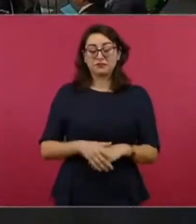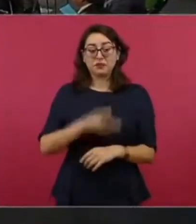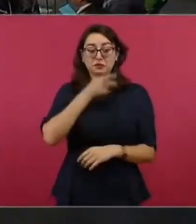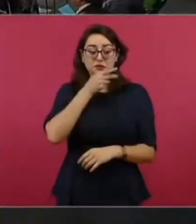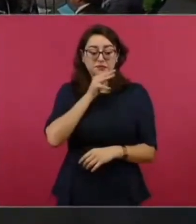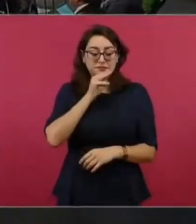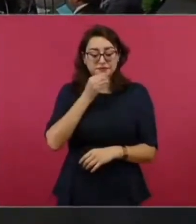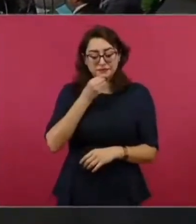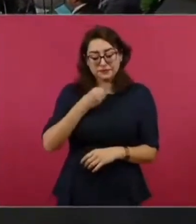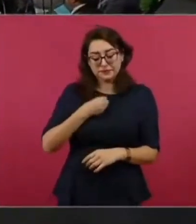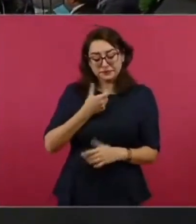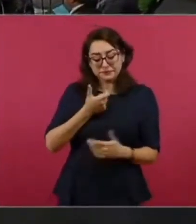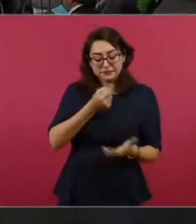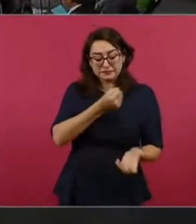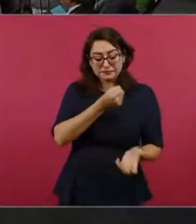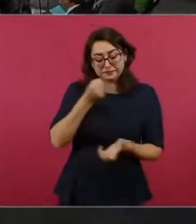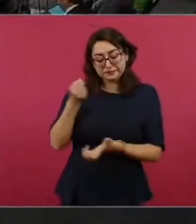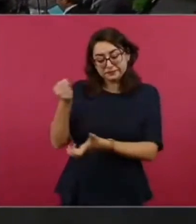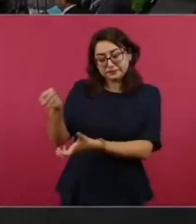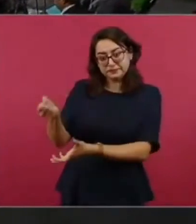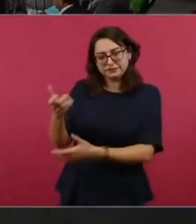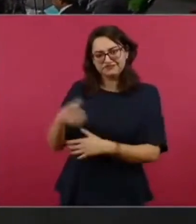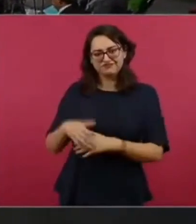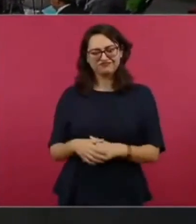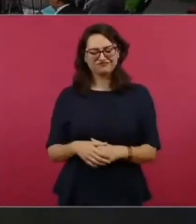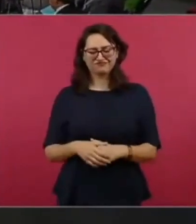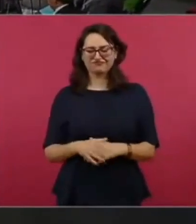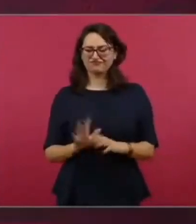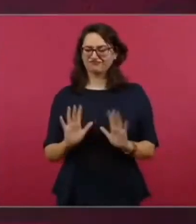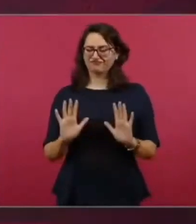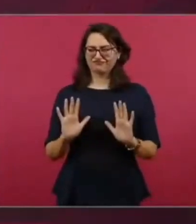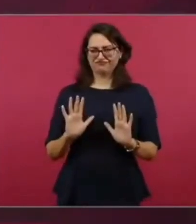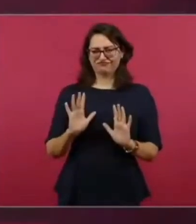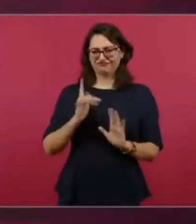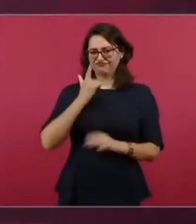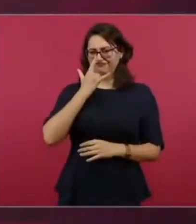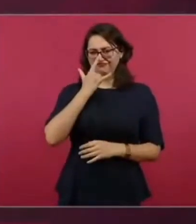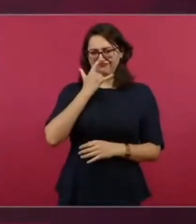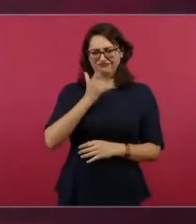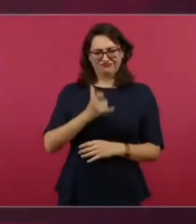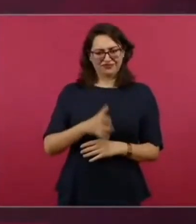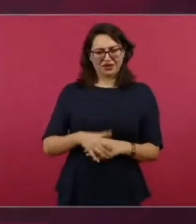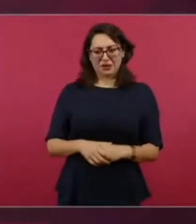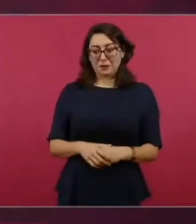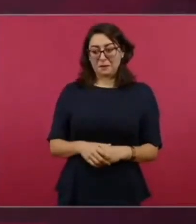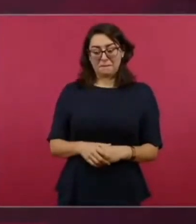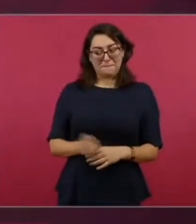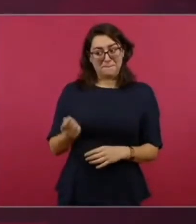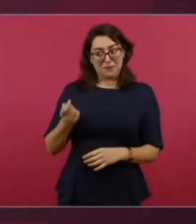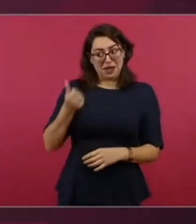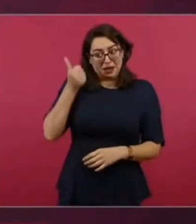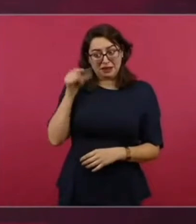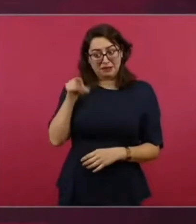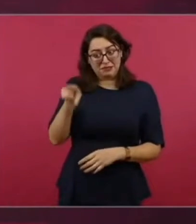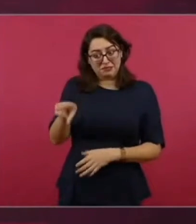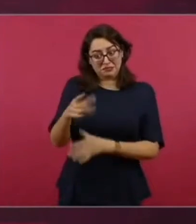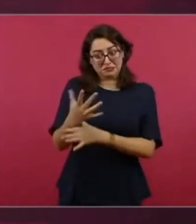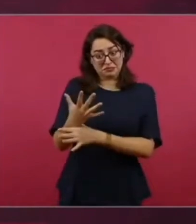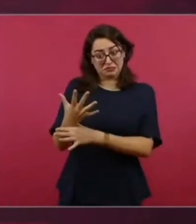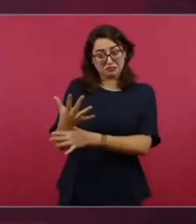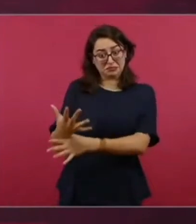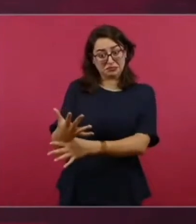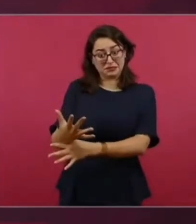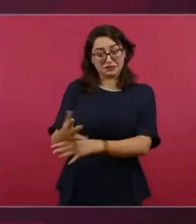padres de familia les entregan los recursos a los promotores es la primera vez en cuatro años que